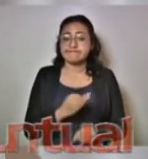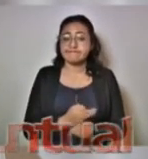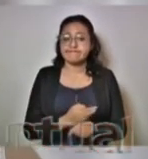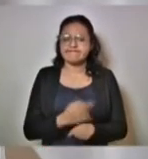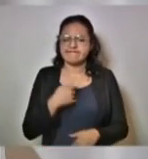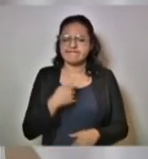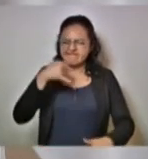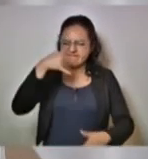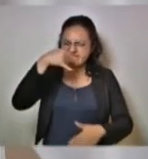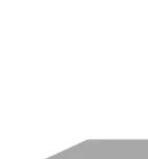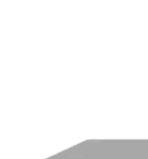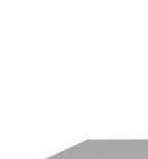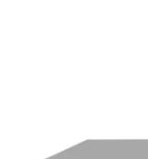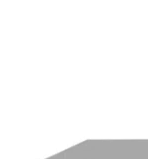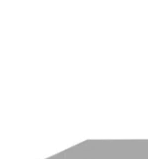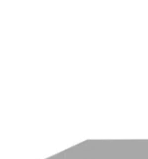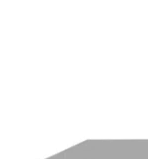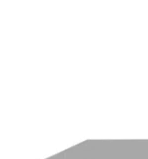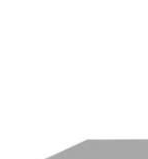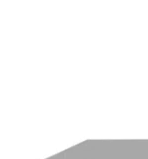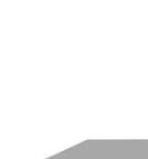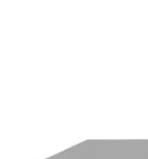a fondo en todo ah